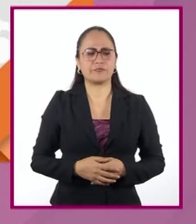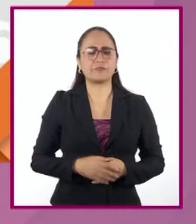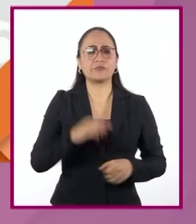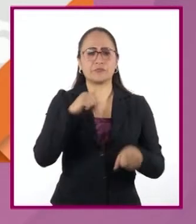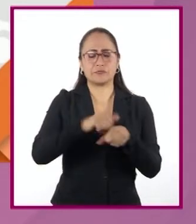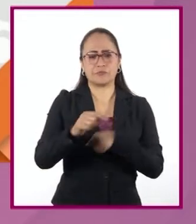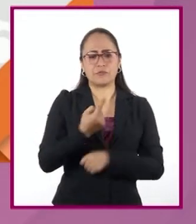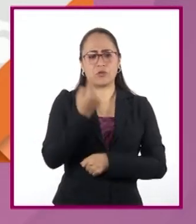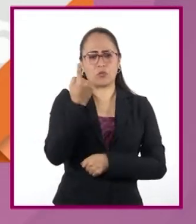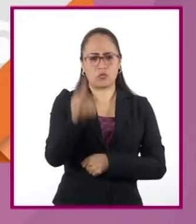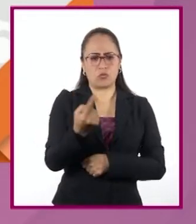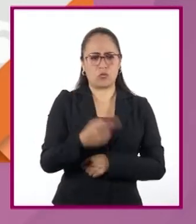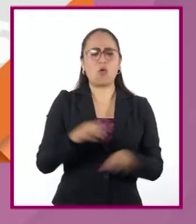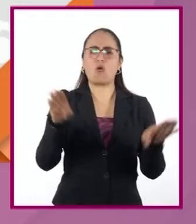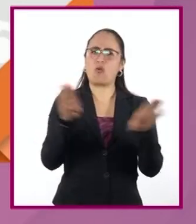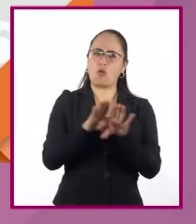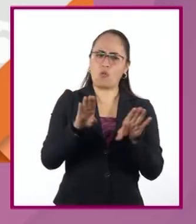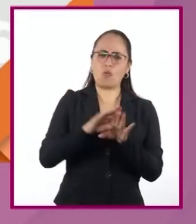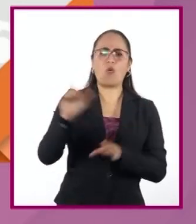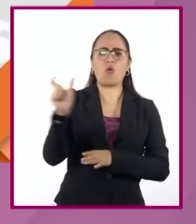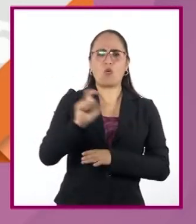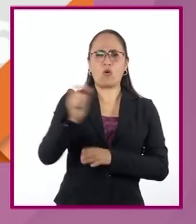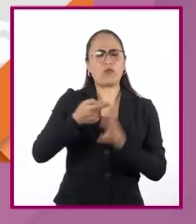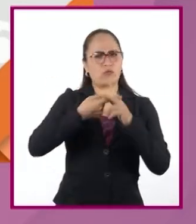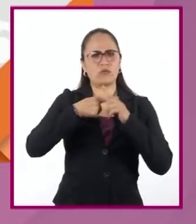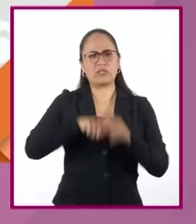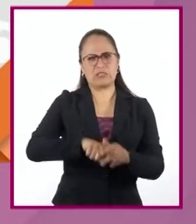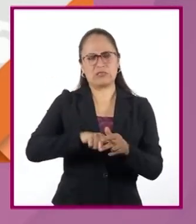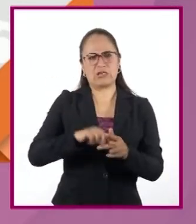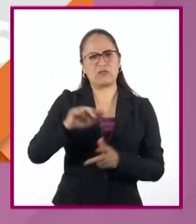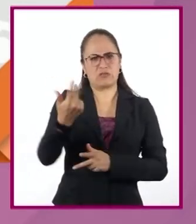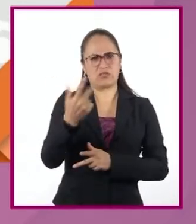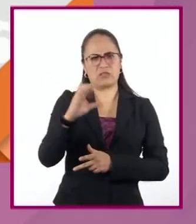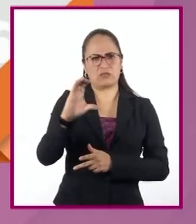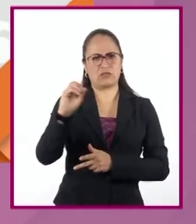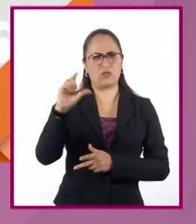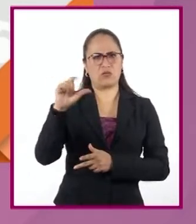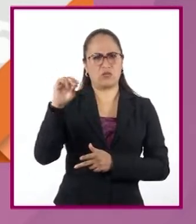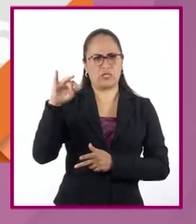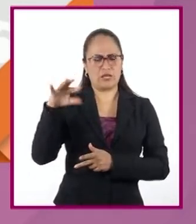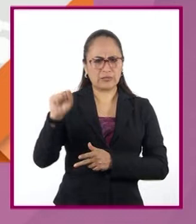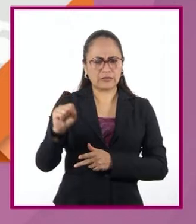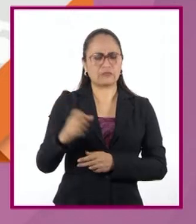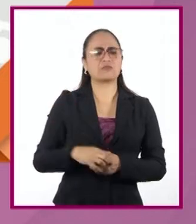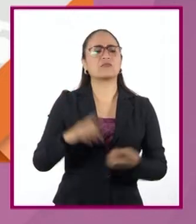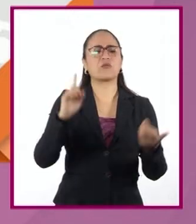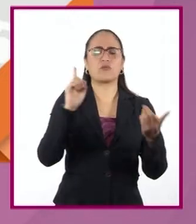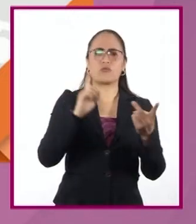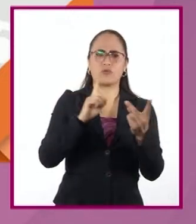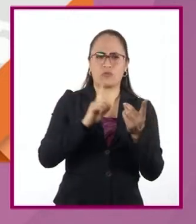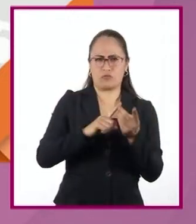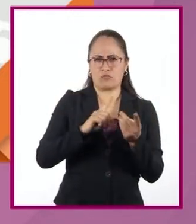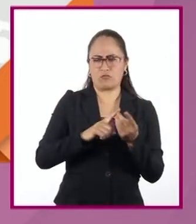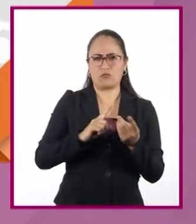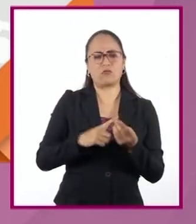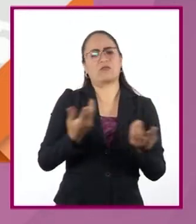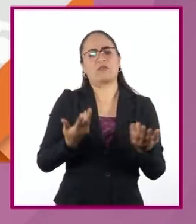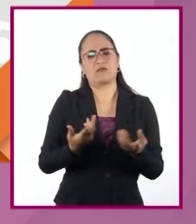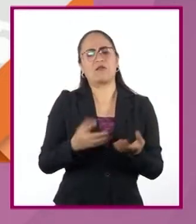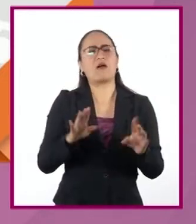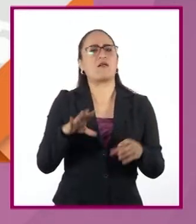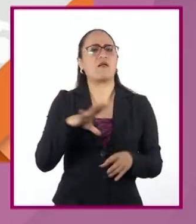1. ¿Cómo y cuándo nacieron las 13 colonias? 2. ¿Dónde se encuentran ubicadas? Y